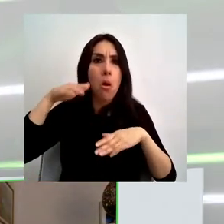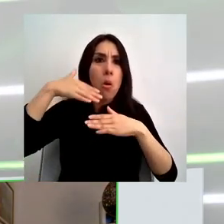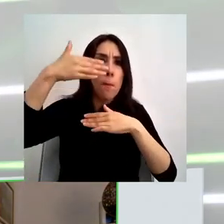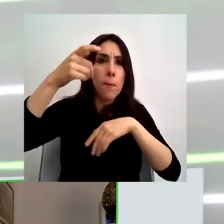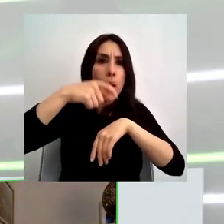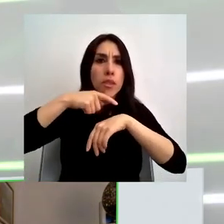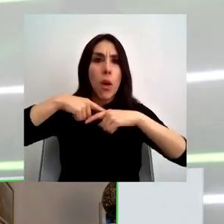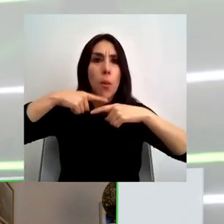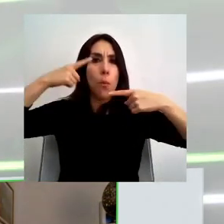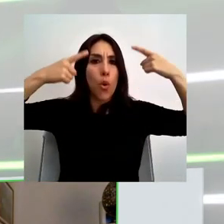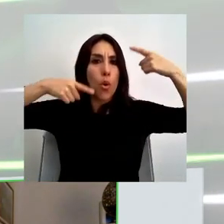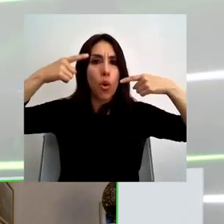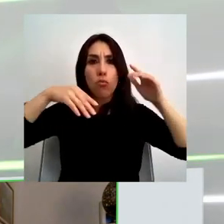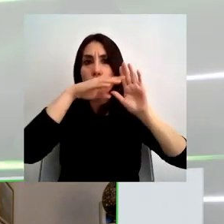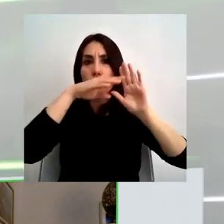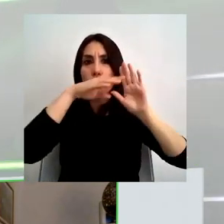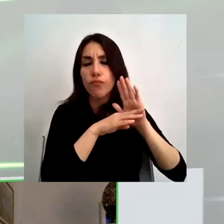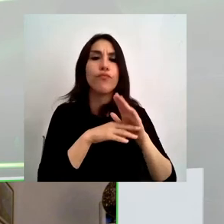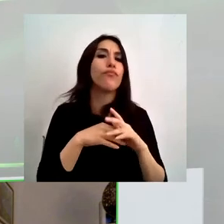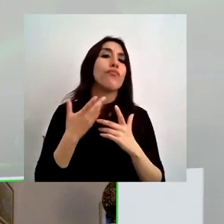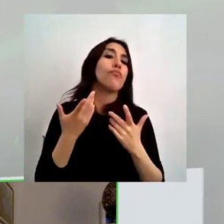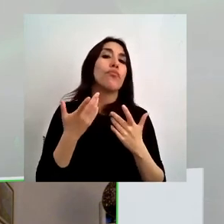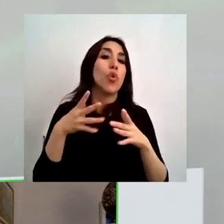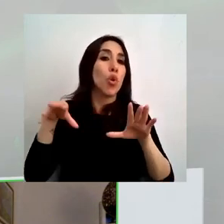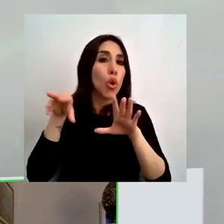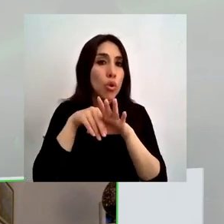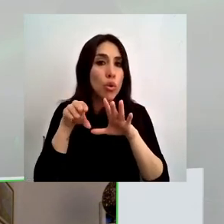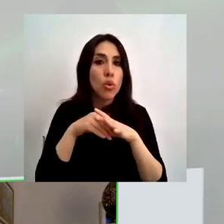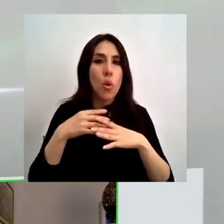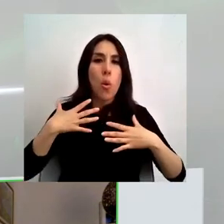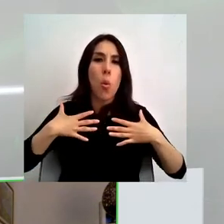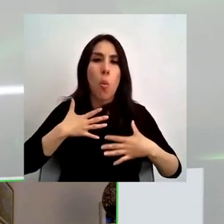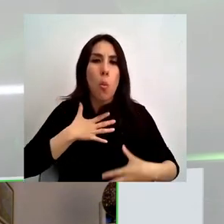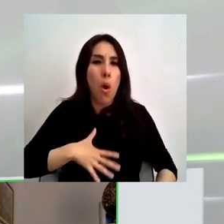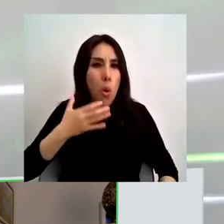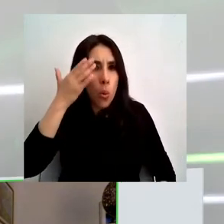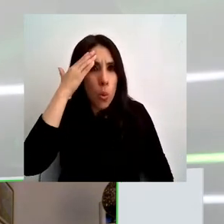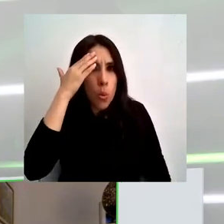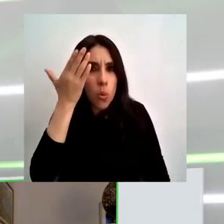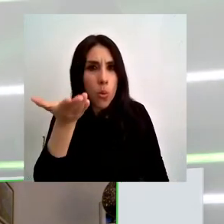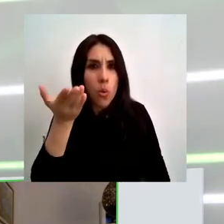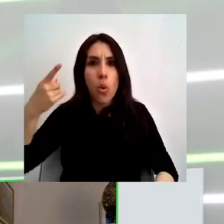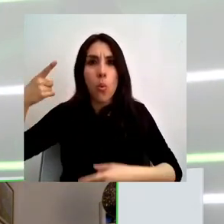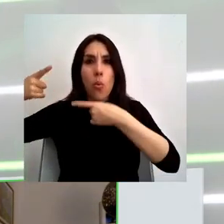sobre la relación entre las políticas públicas y el cambio cultural